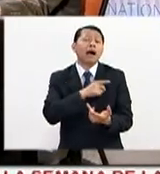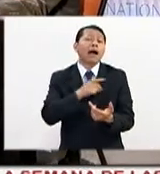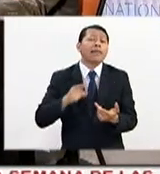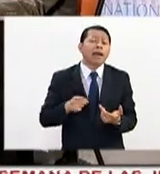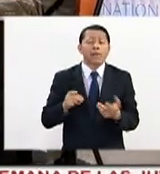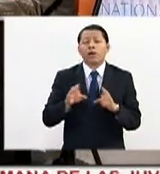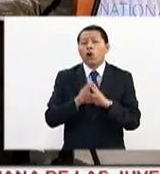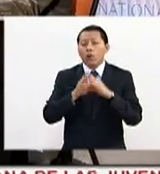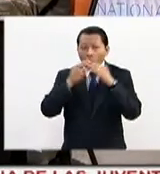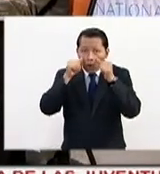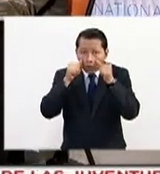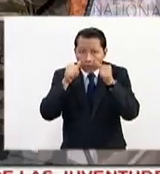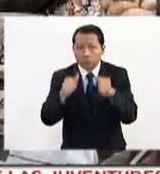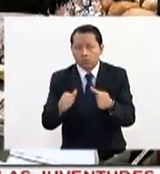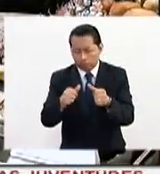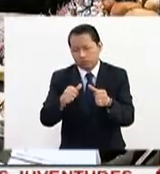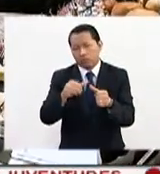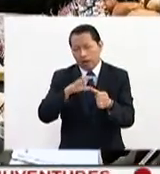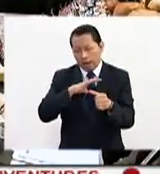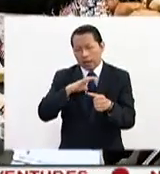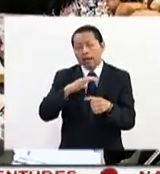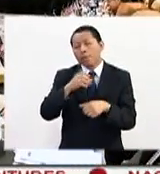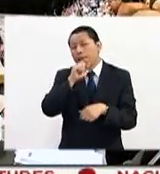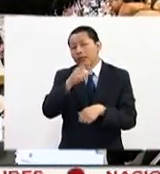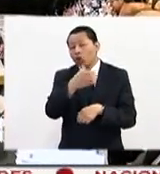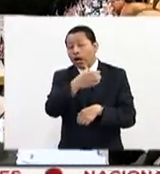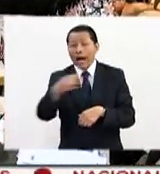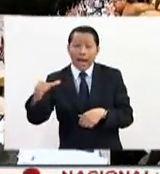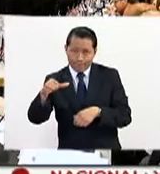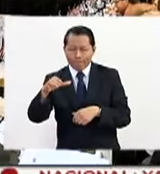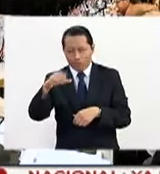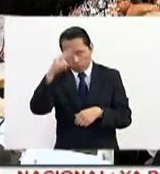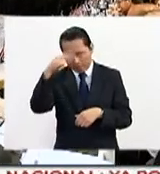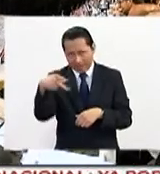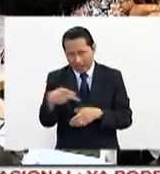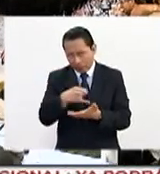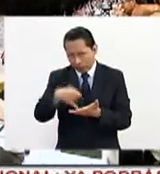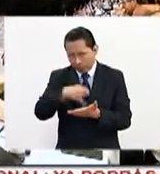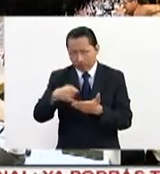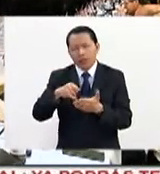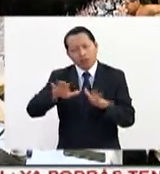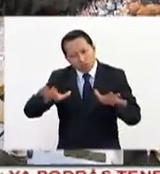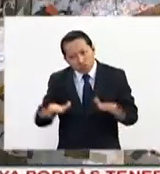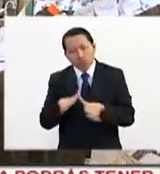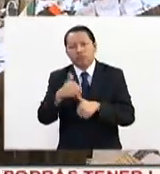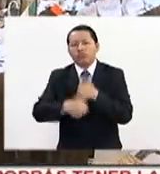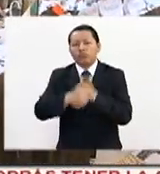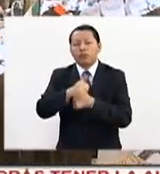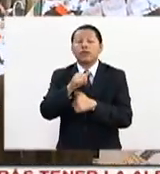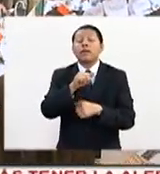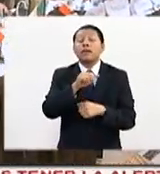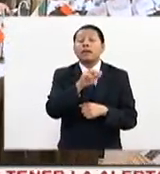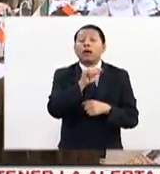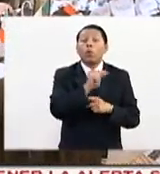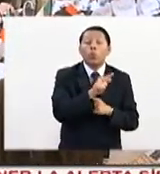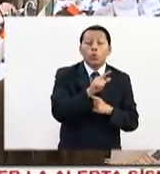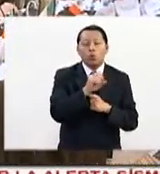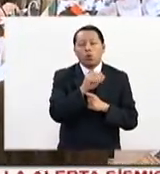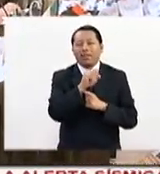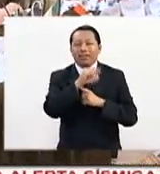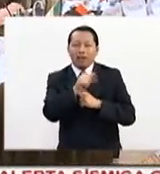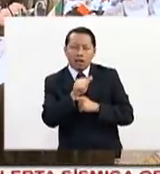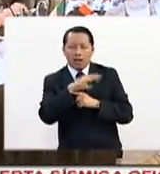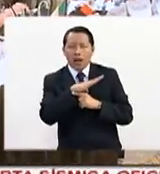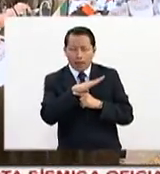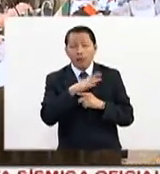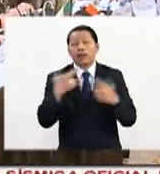su lugar al campo nacional y que se favorezca a la competitividad. Así lo informó Raúl Urteaga, representante